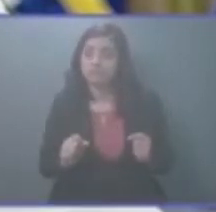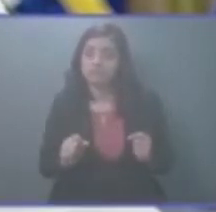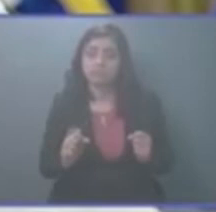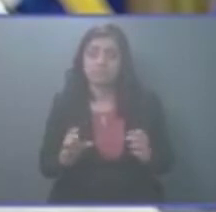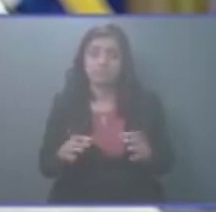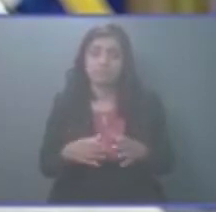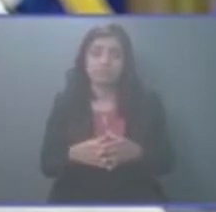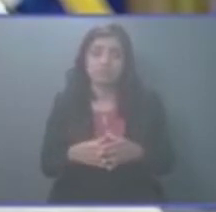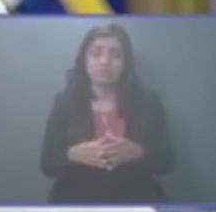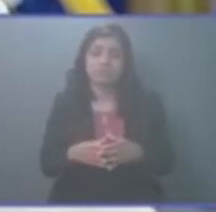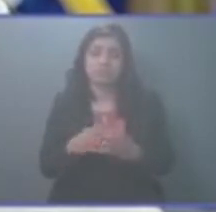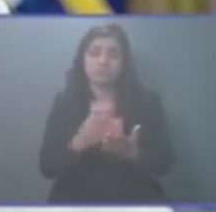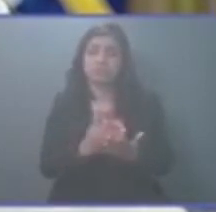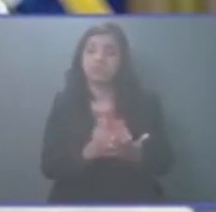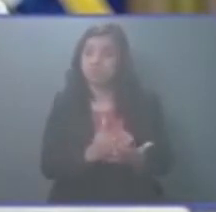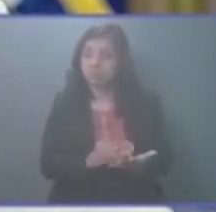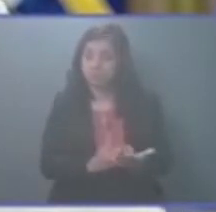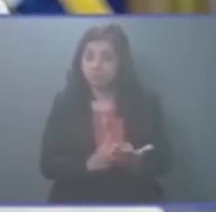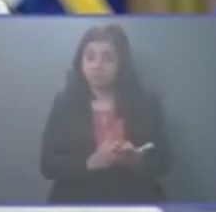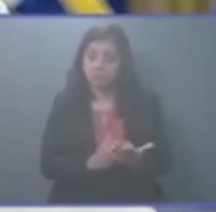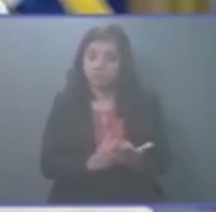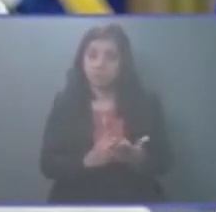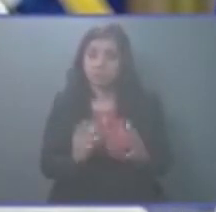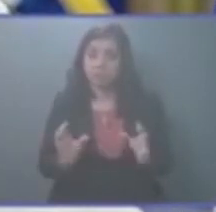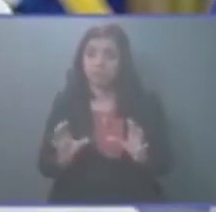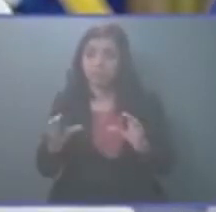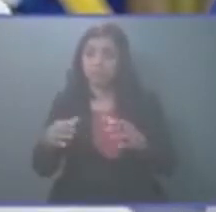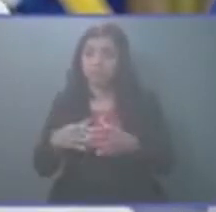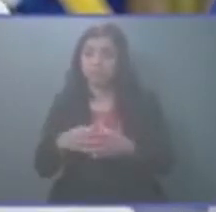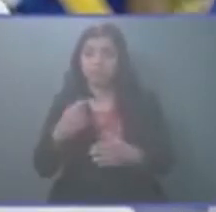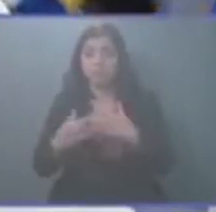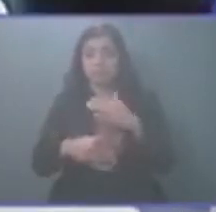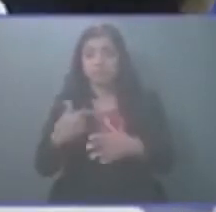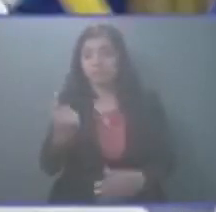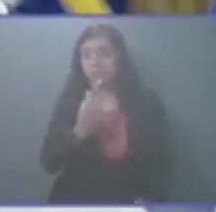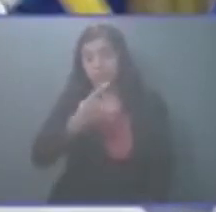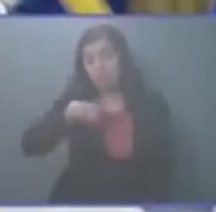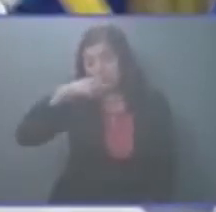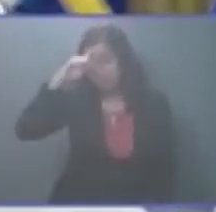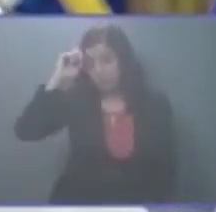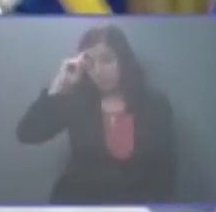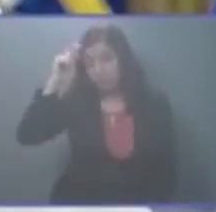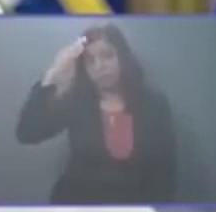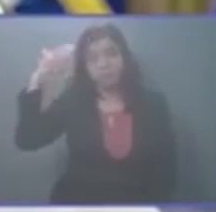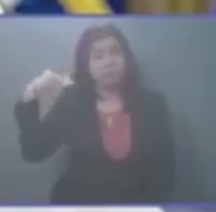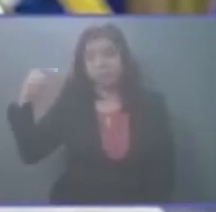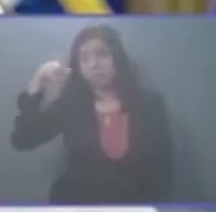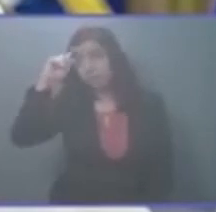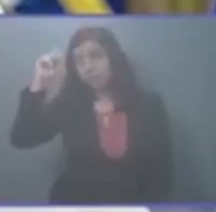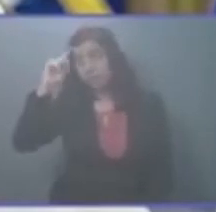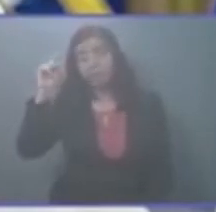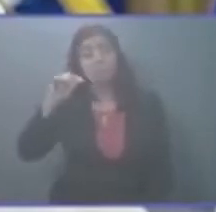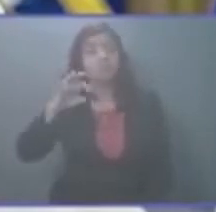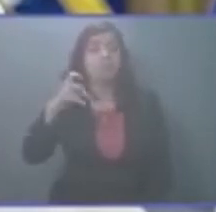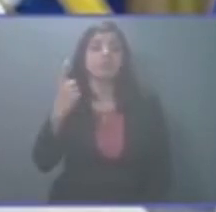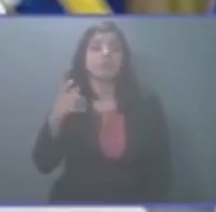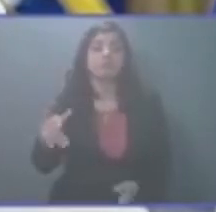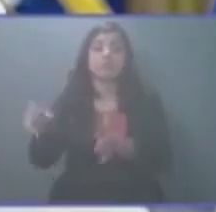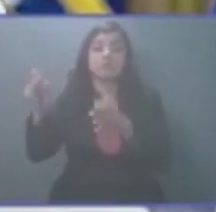de la organización de los trabajadores y trabajadoras de los seis empleados de